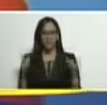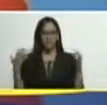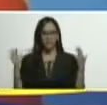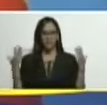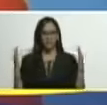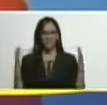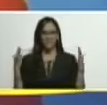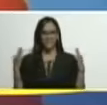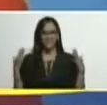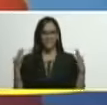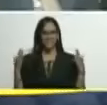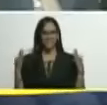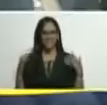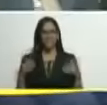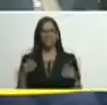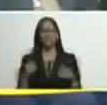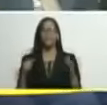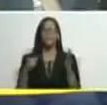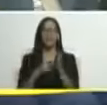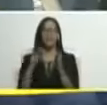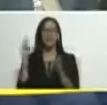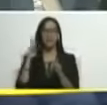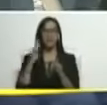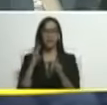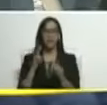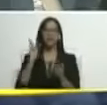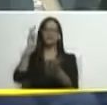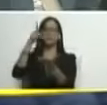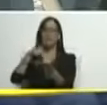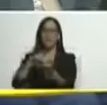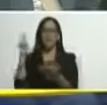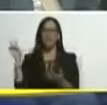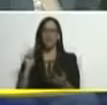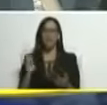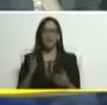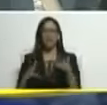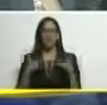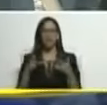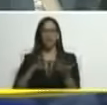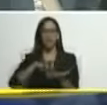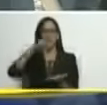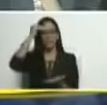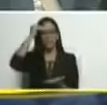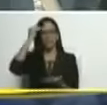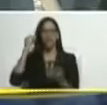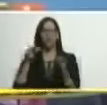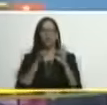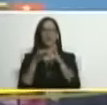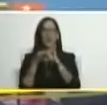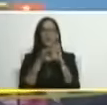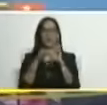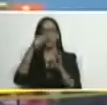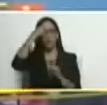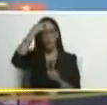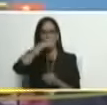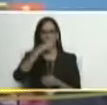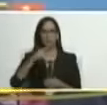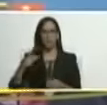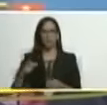y miles de venezolanos allá disfrutando y aprendiendo, uniendo a los pueblos.